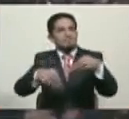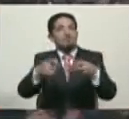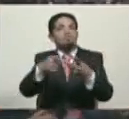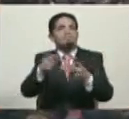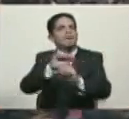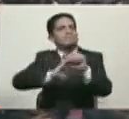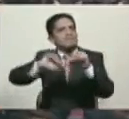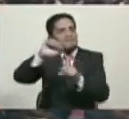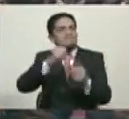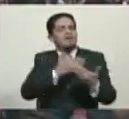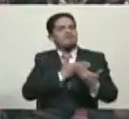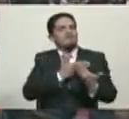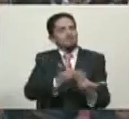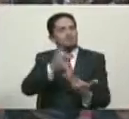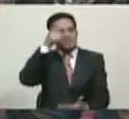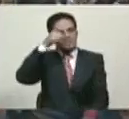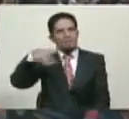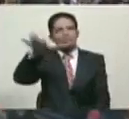pueblo venezolano.